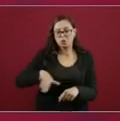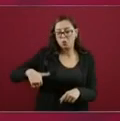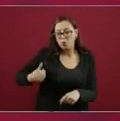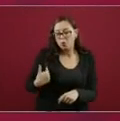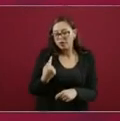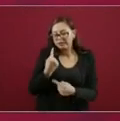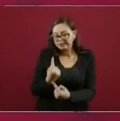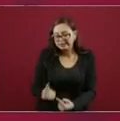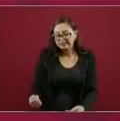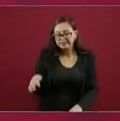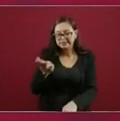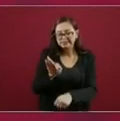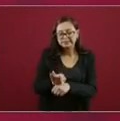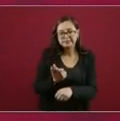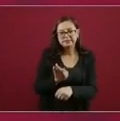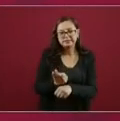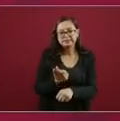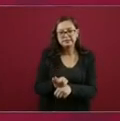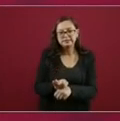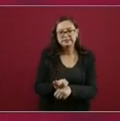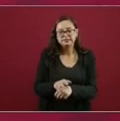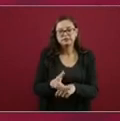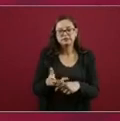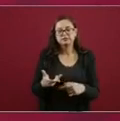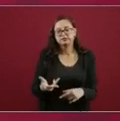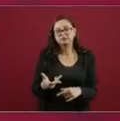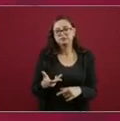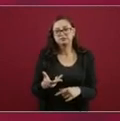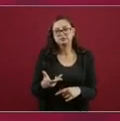no se trata de instituciones